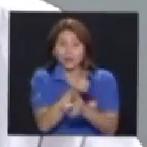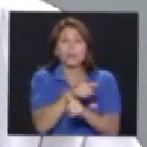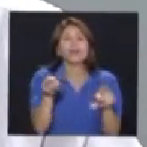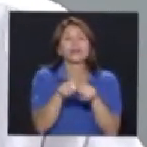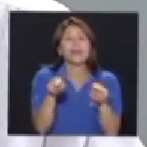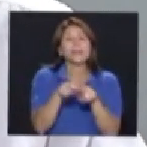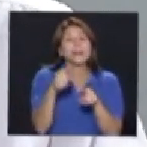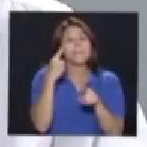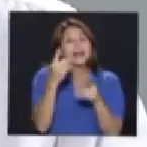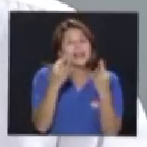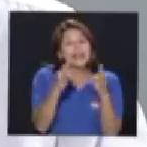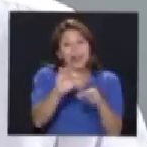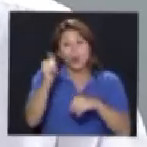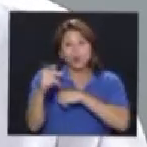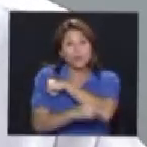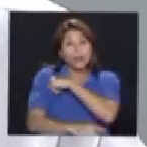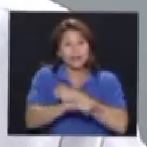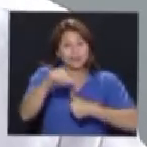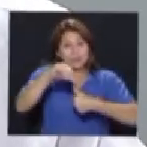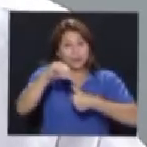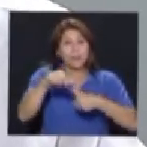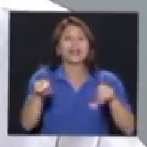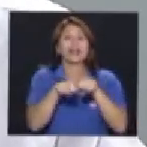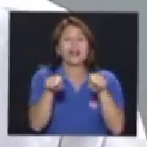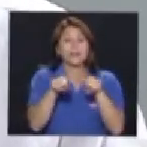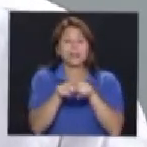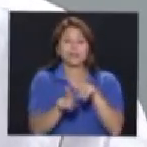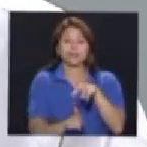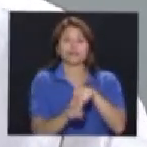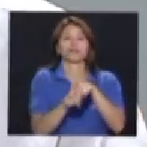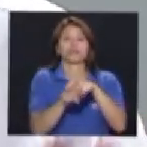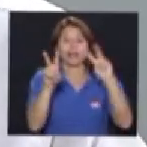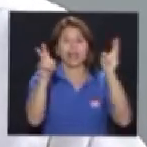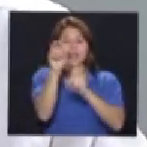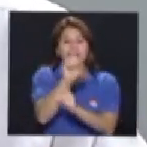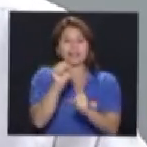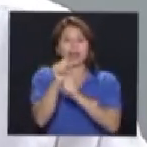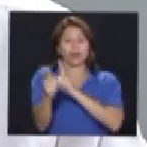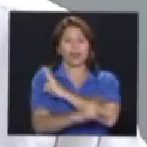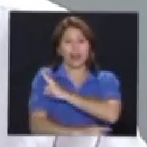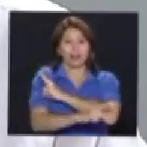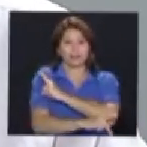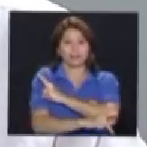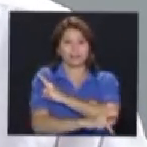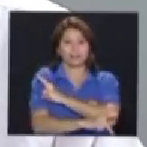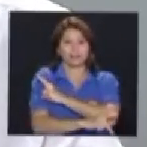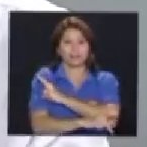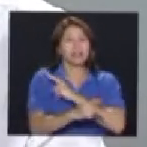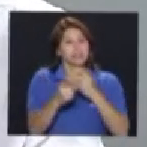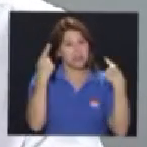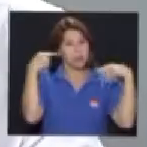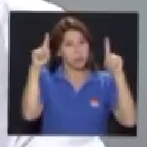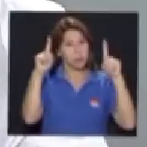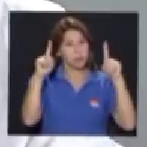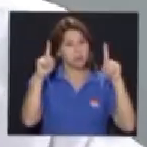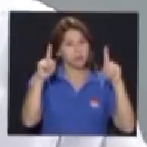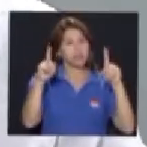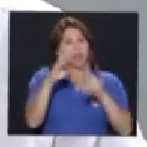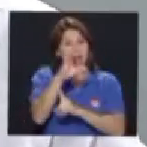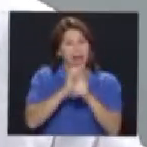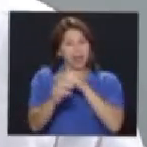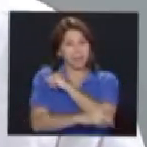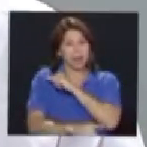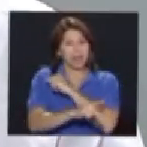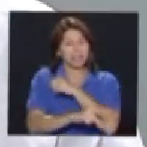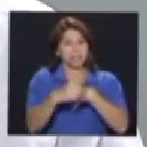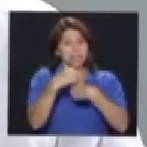resto de Centroamérica. Creo que se logró razonablemente, y después ya cada país hizo lo que quiso, pero eso fue la génesis